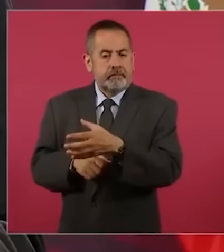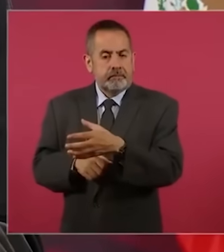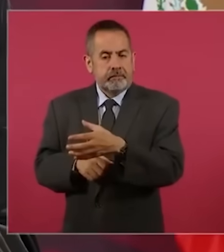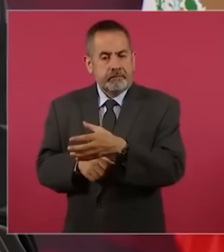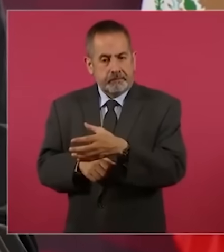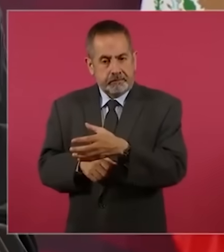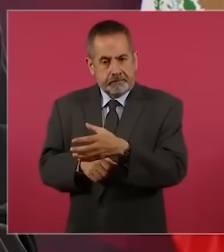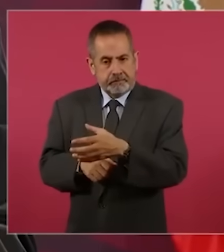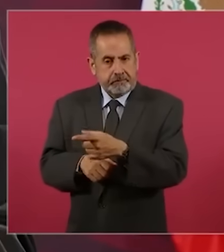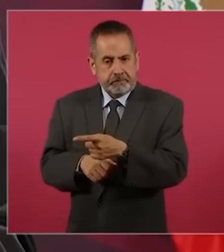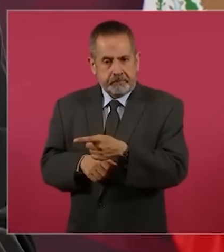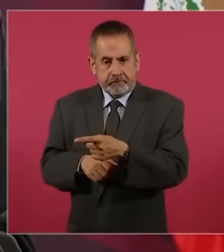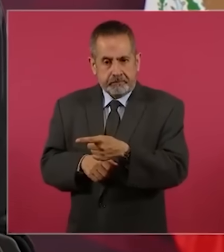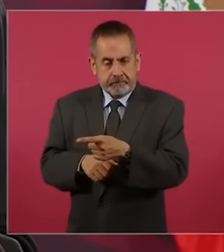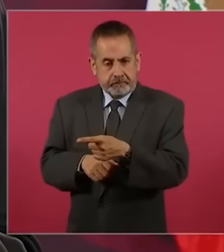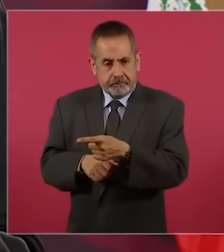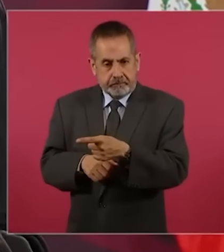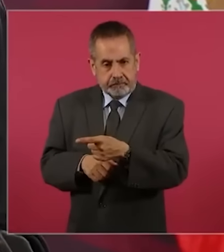de